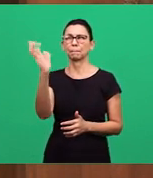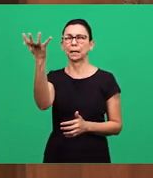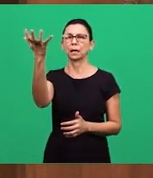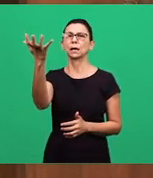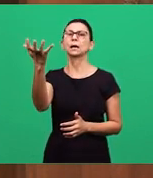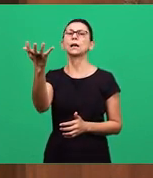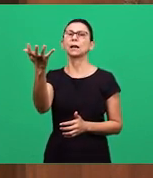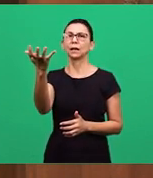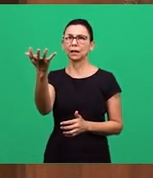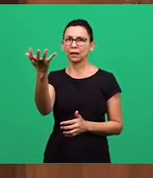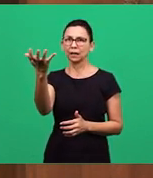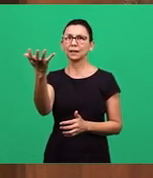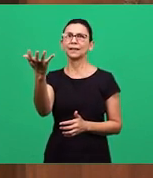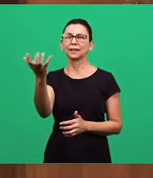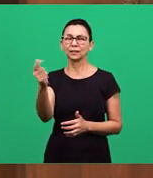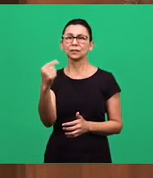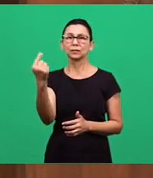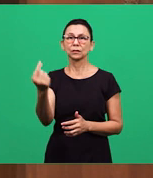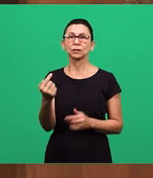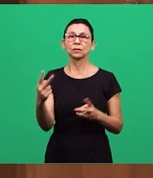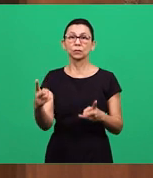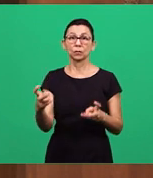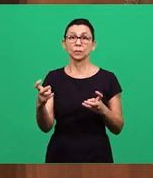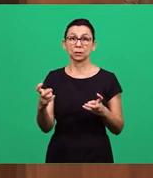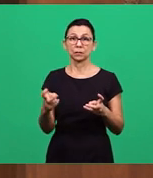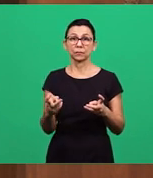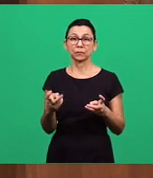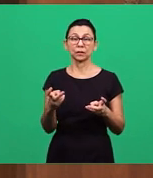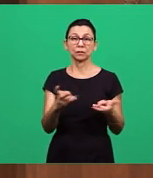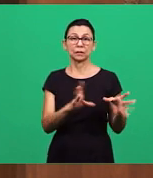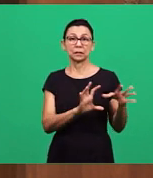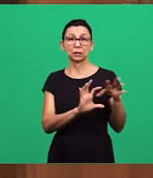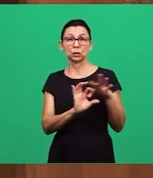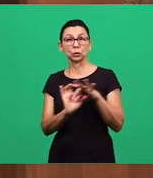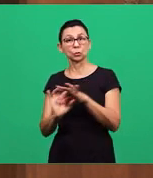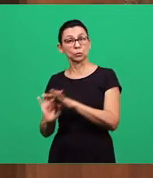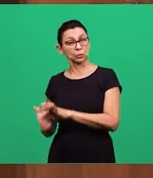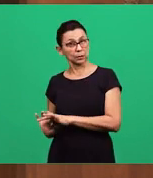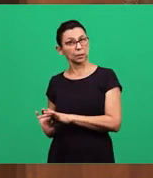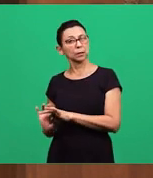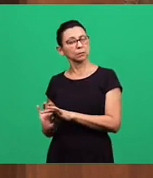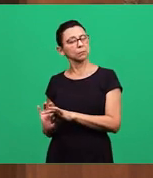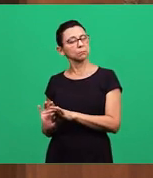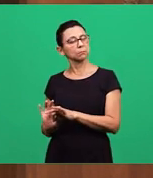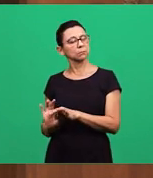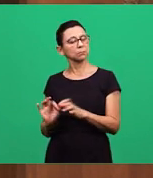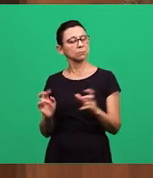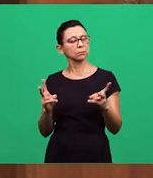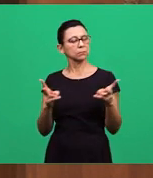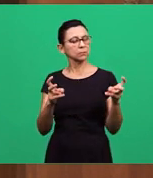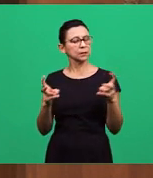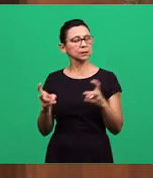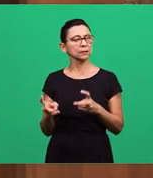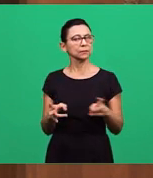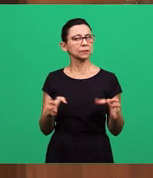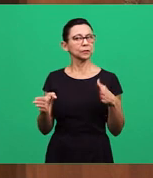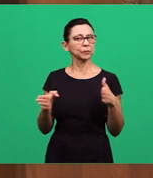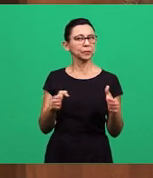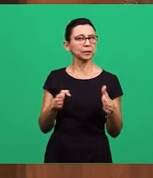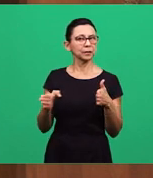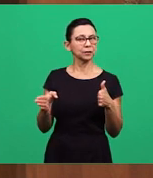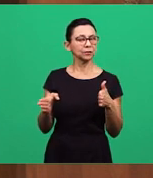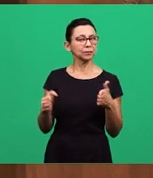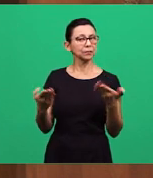cada instante, y podemos, dentro de este contexto, ver este tiempo porque habla de